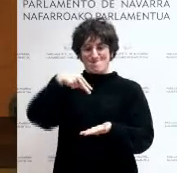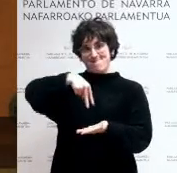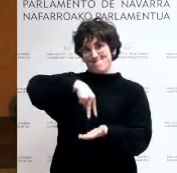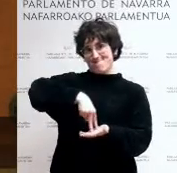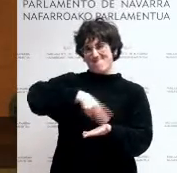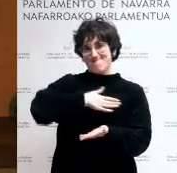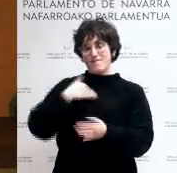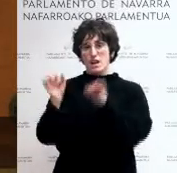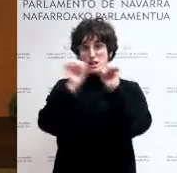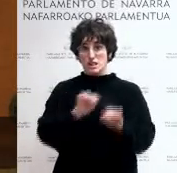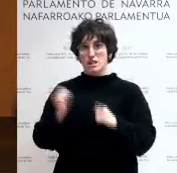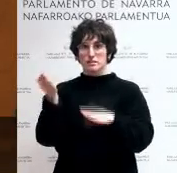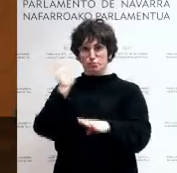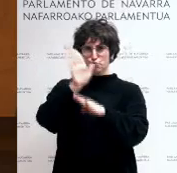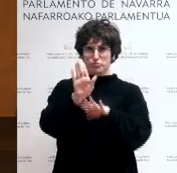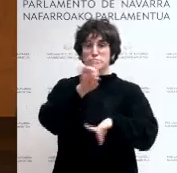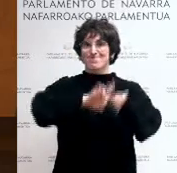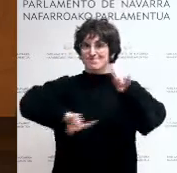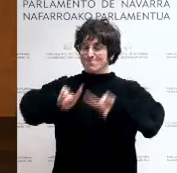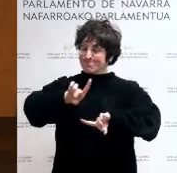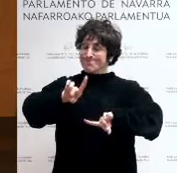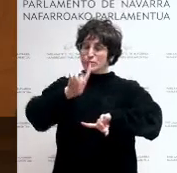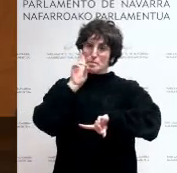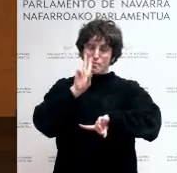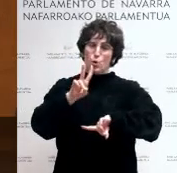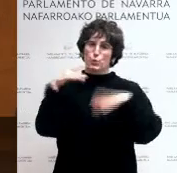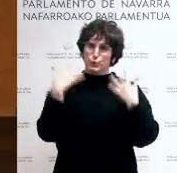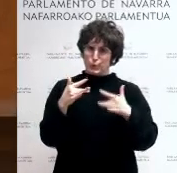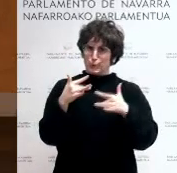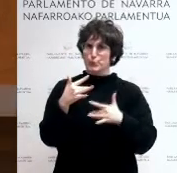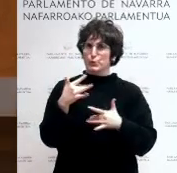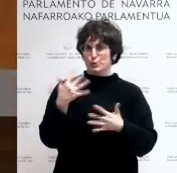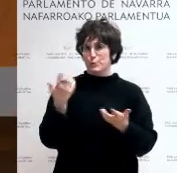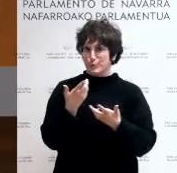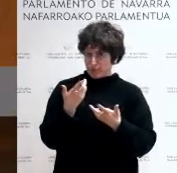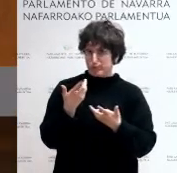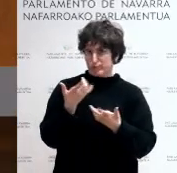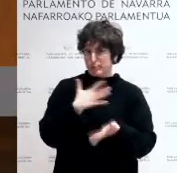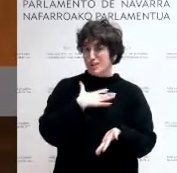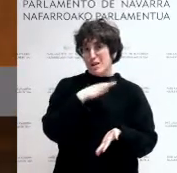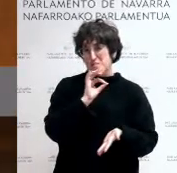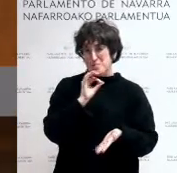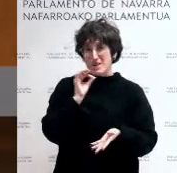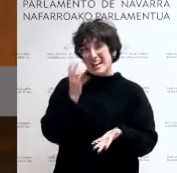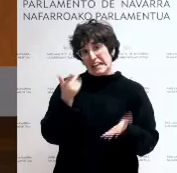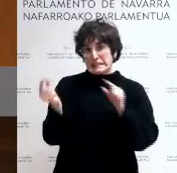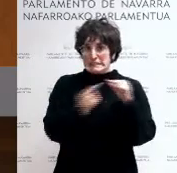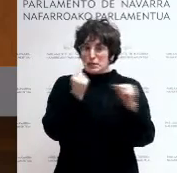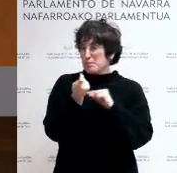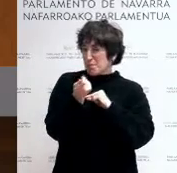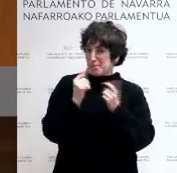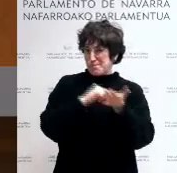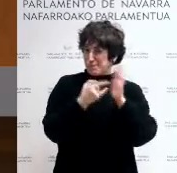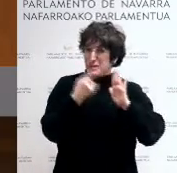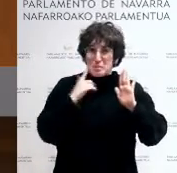el foco un problema que a nuestro entender es serio y que, aunque el debate en algunas ocasiones pueda parecer un poco técnico, tiene un impacto importante en la vida